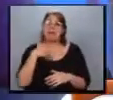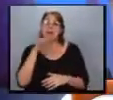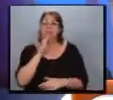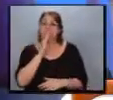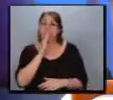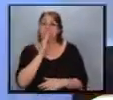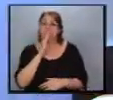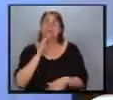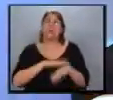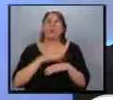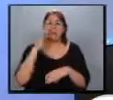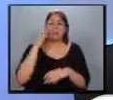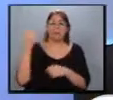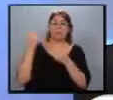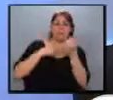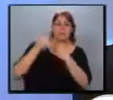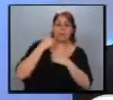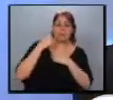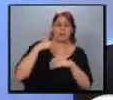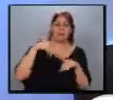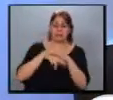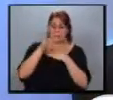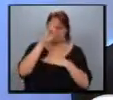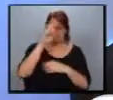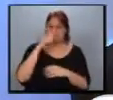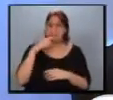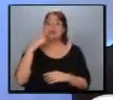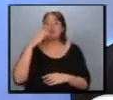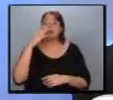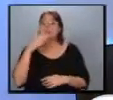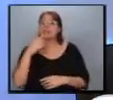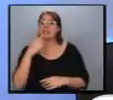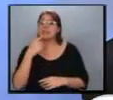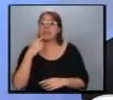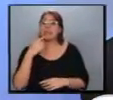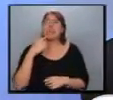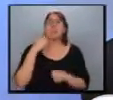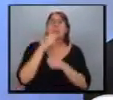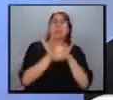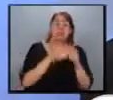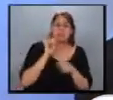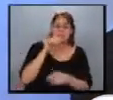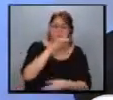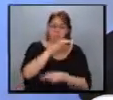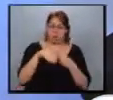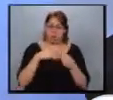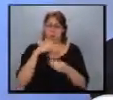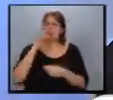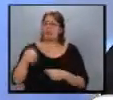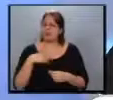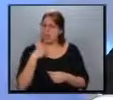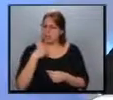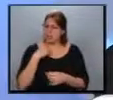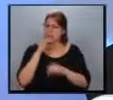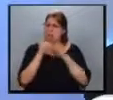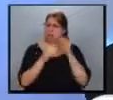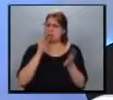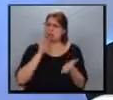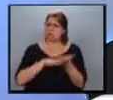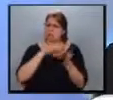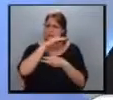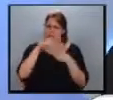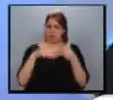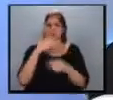Pero fuerte, ¿eh? Y demostró fuerte. Que está fuertemente peleada con la... Dice, ¿y todo? ¿Por qué arrancó con esto de la familia? Porque dice, mi mamá me